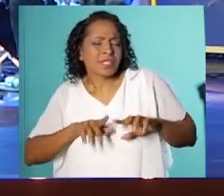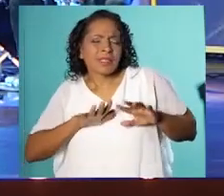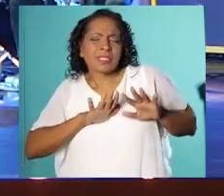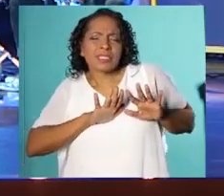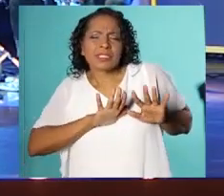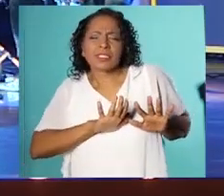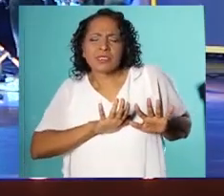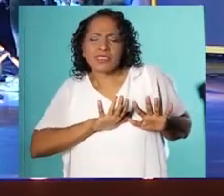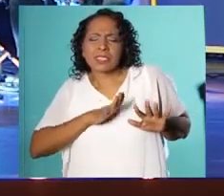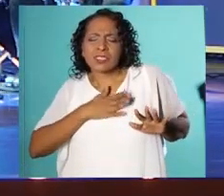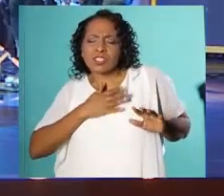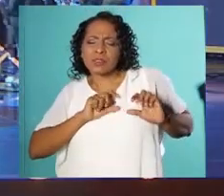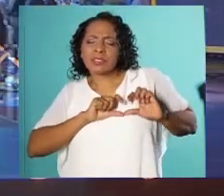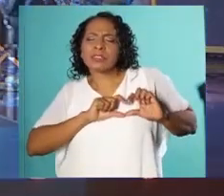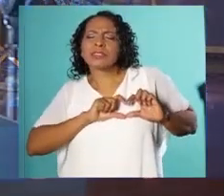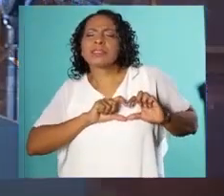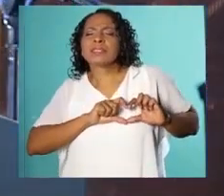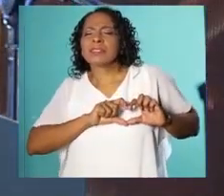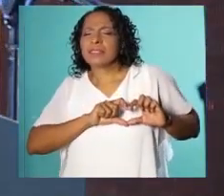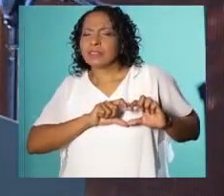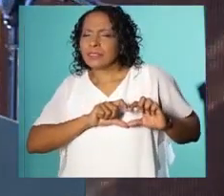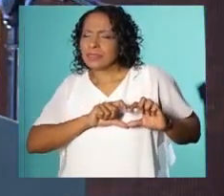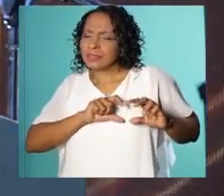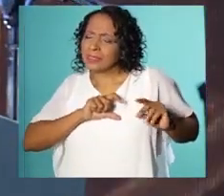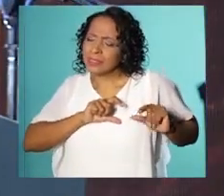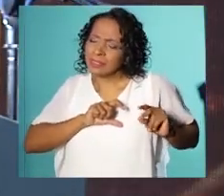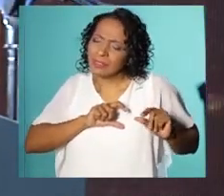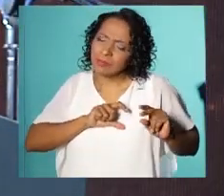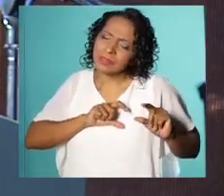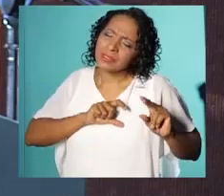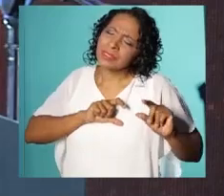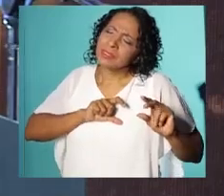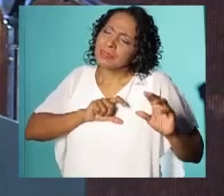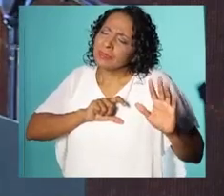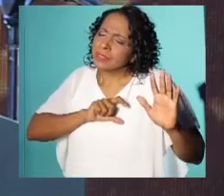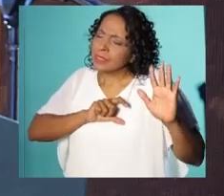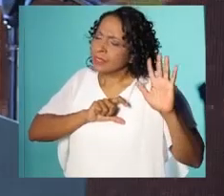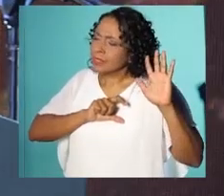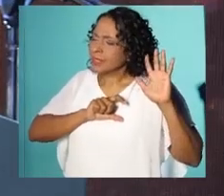puedo contener. Mi corazón va